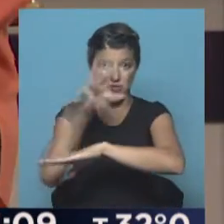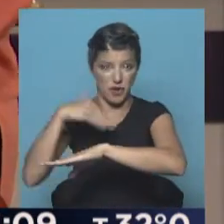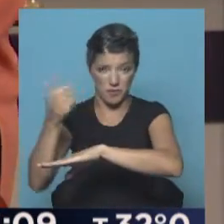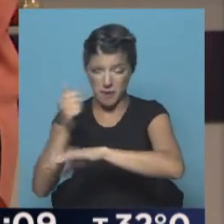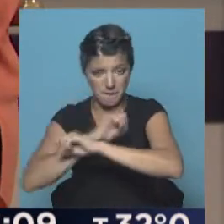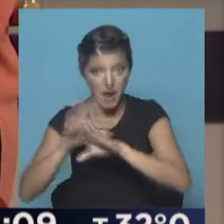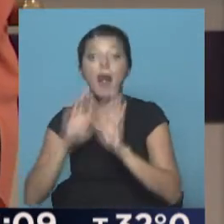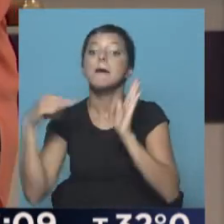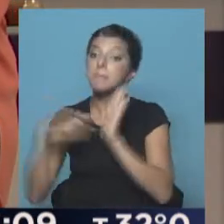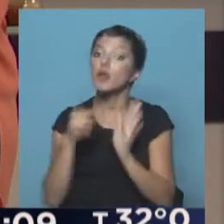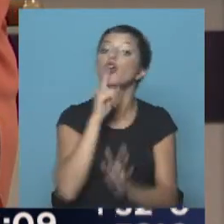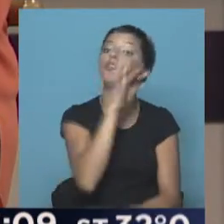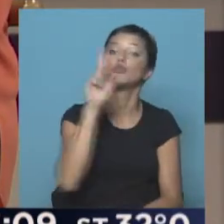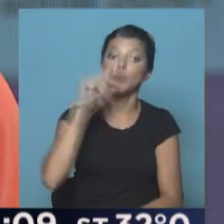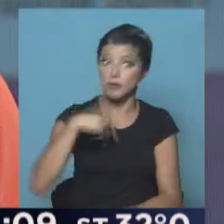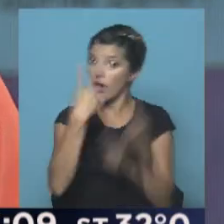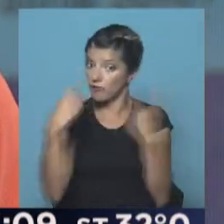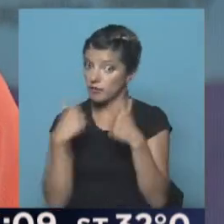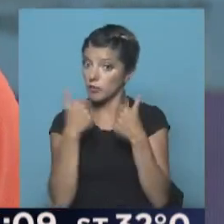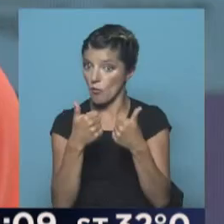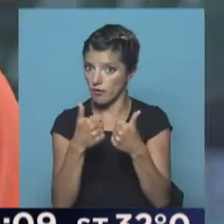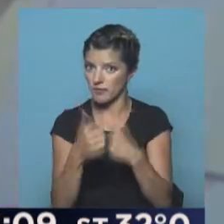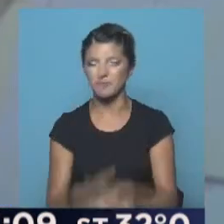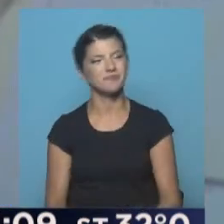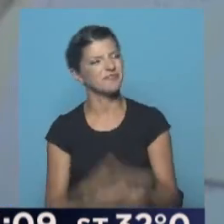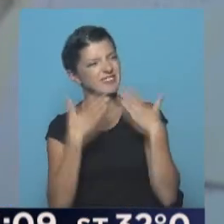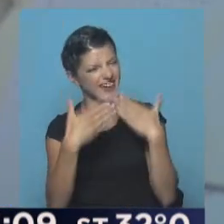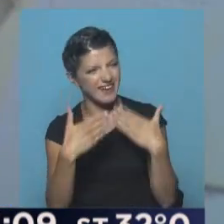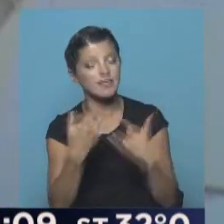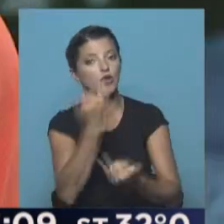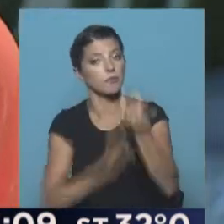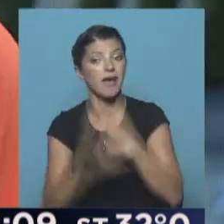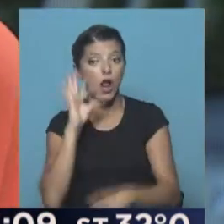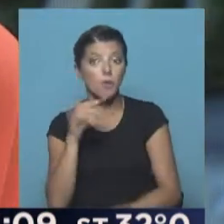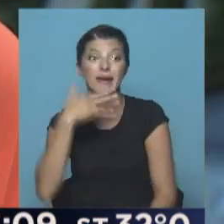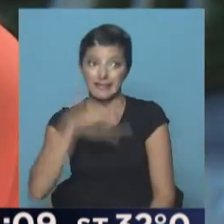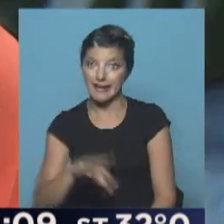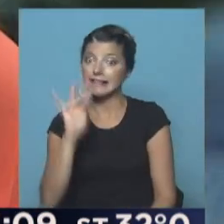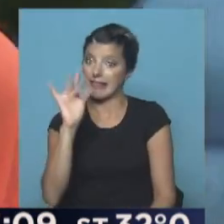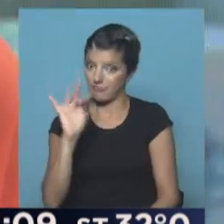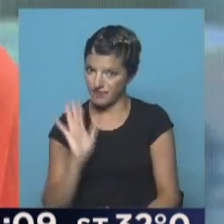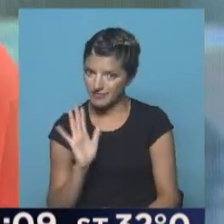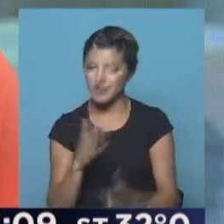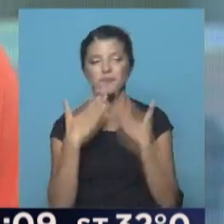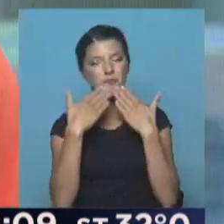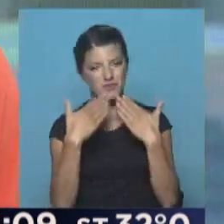en Turín. No así en Turín. Muchísimas gracias, nos ayudaste muchísimo a entender algo que realmente es muy complejo, así que gracias, Gabriel Puricelli.